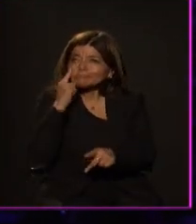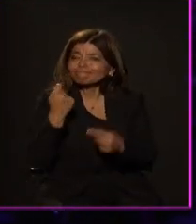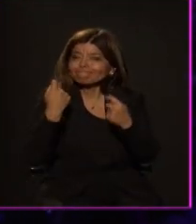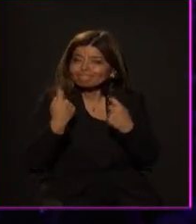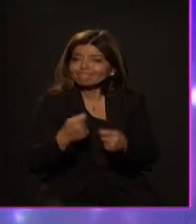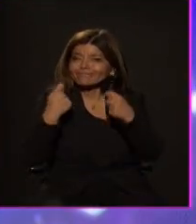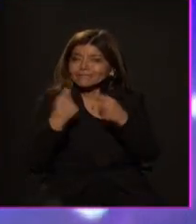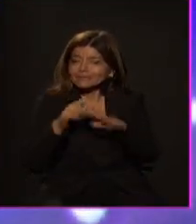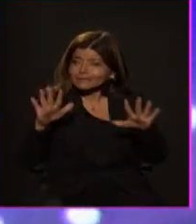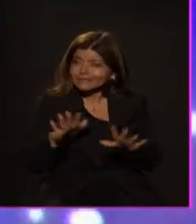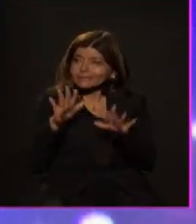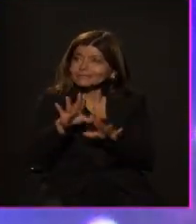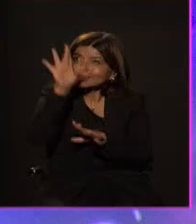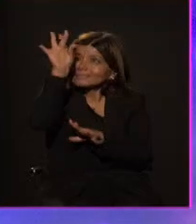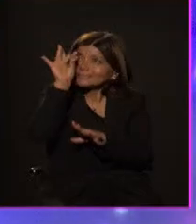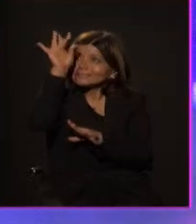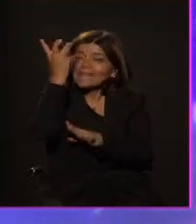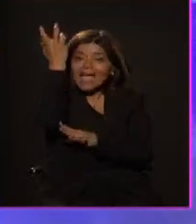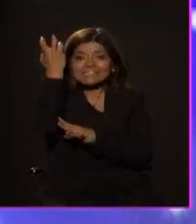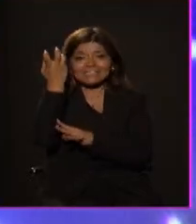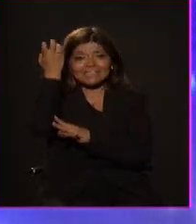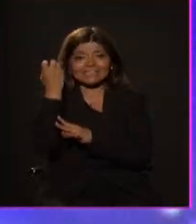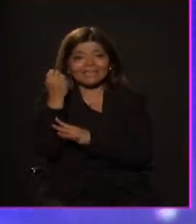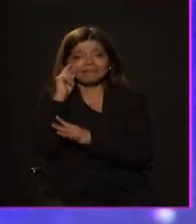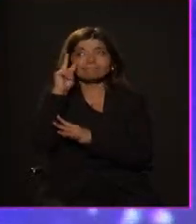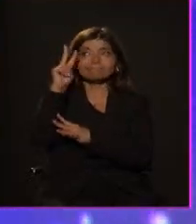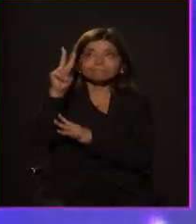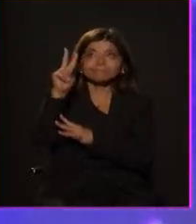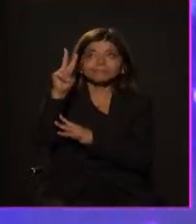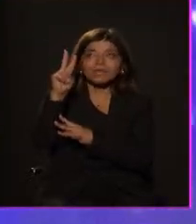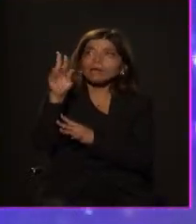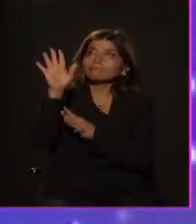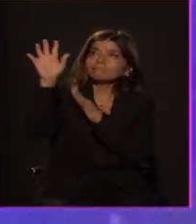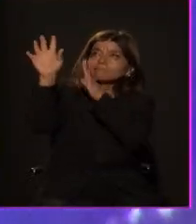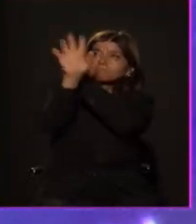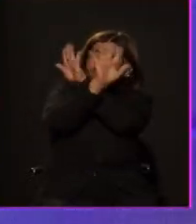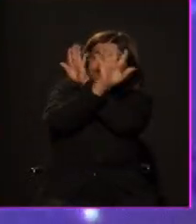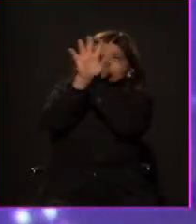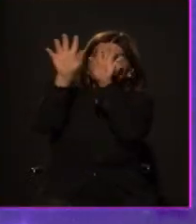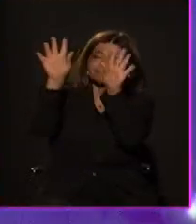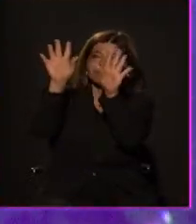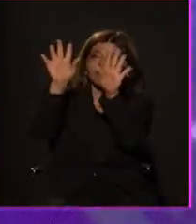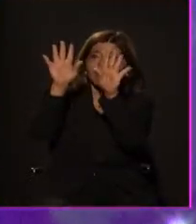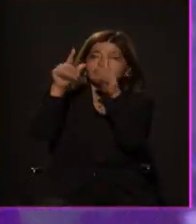maneras. Y empezó a jugar con la imagen, cambiar el contraste,